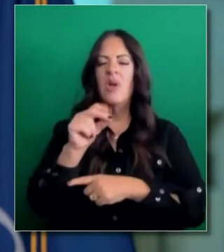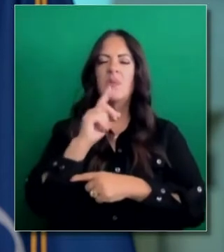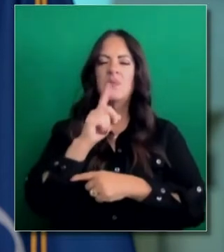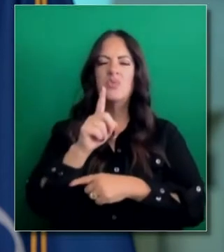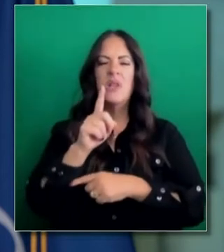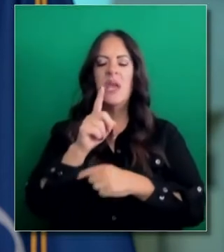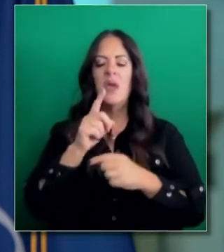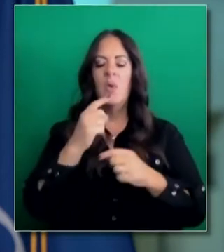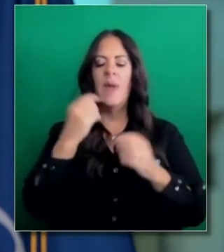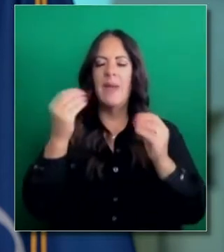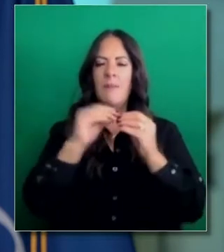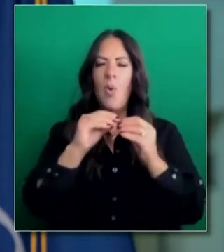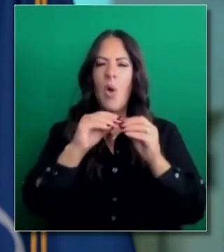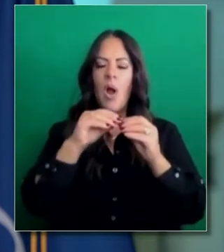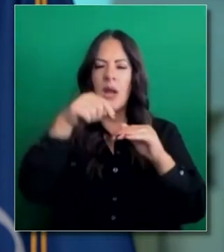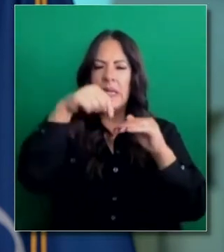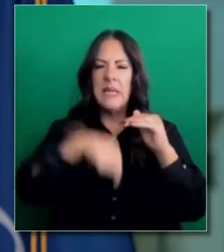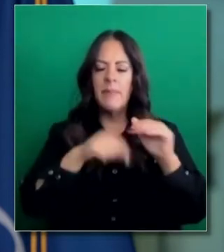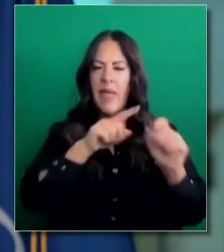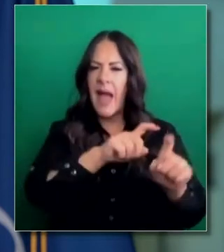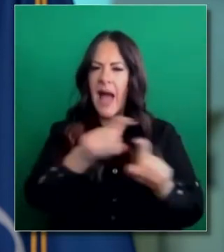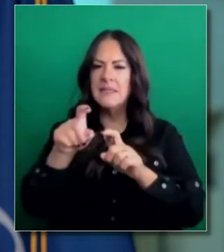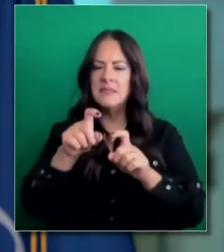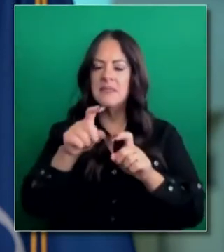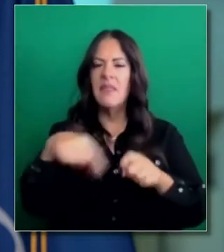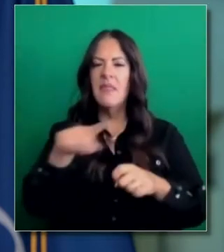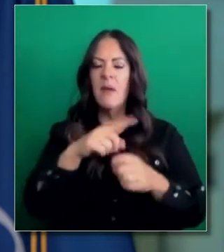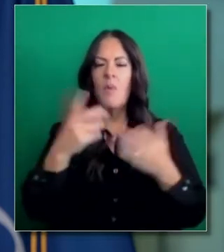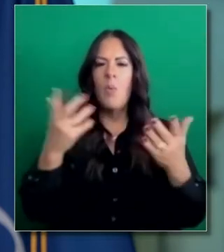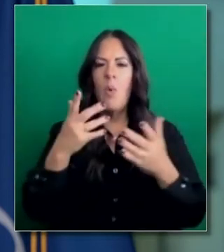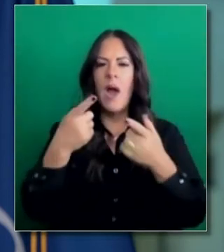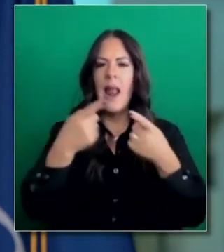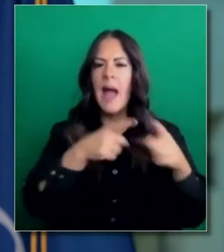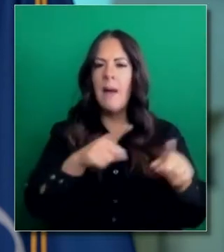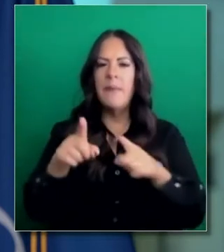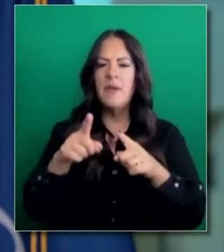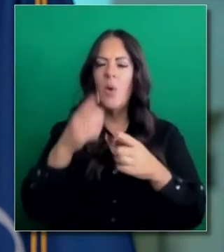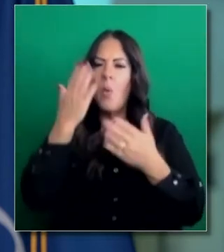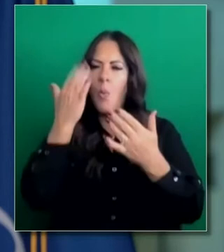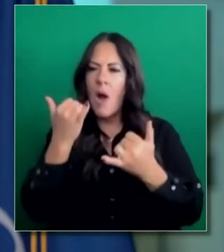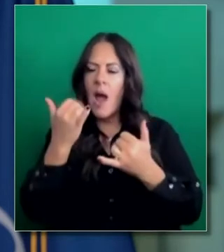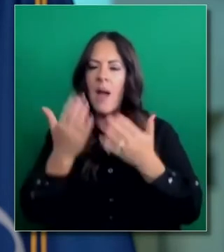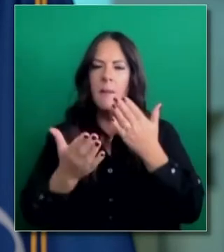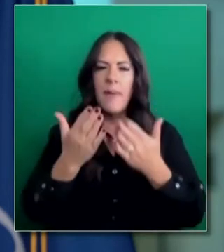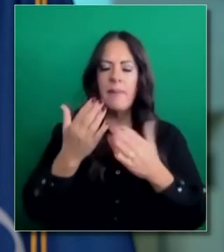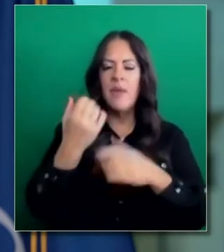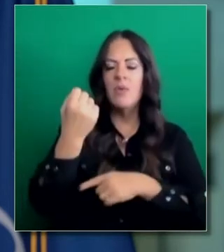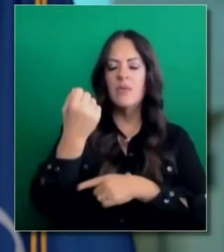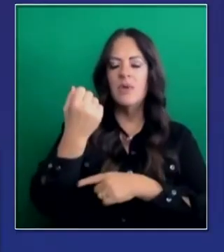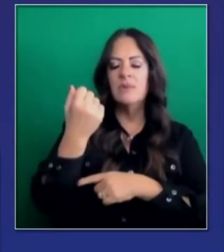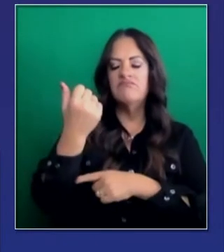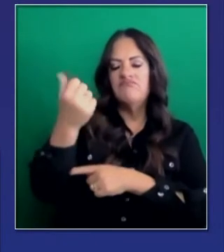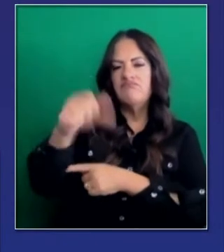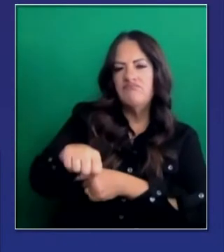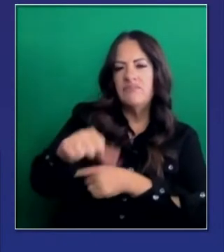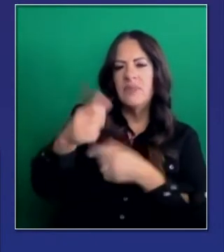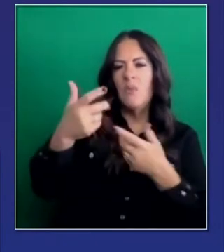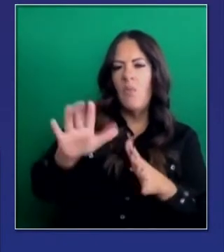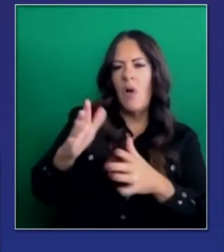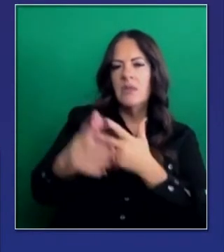que han tenido en los últimos la última pulgada la última milla o sea gente que tal vez reduce el servicio quiero darles esta